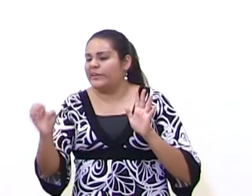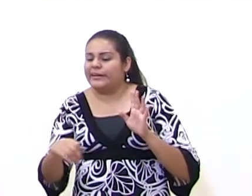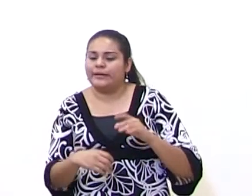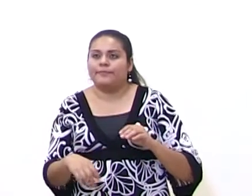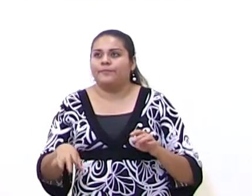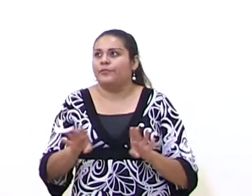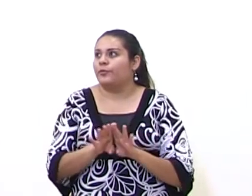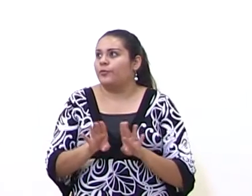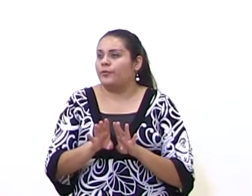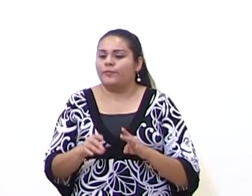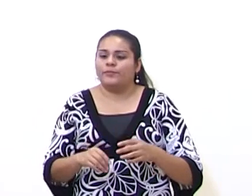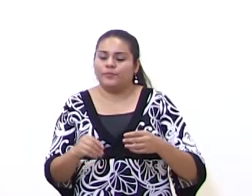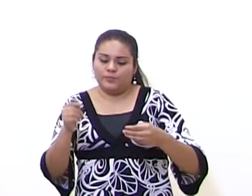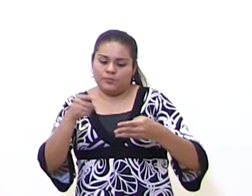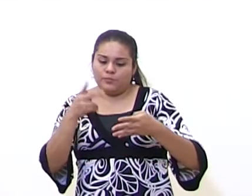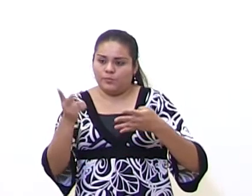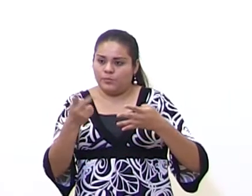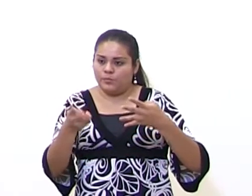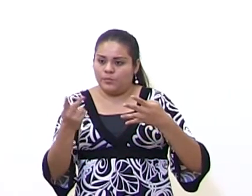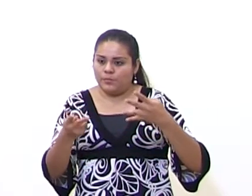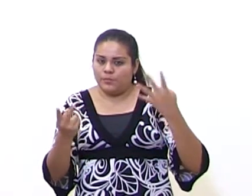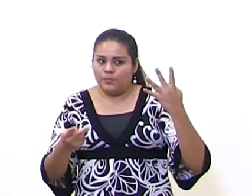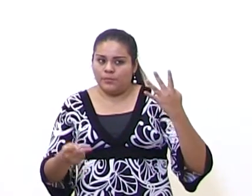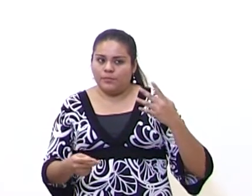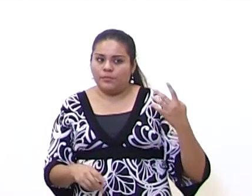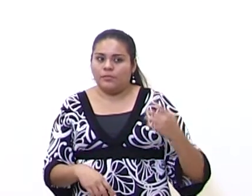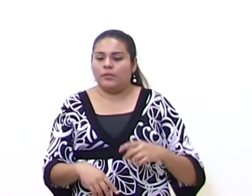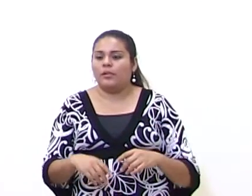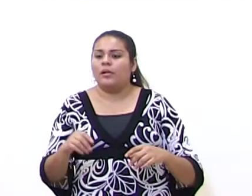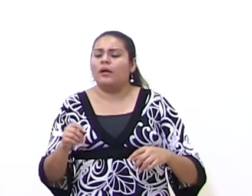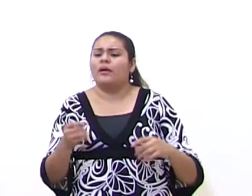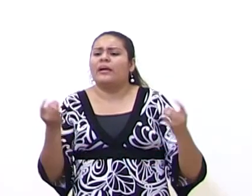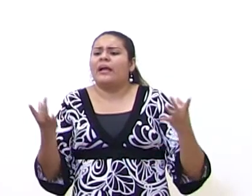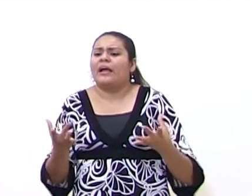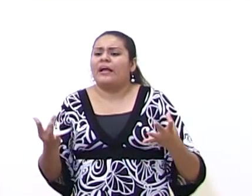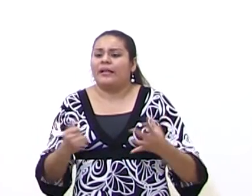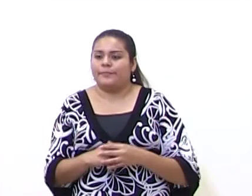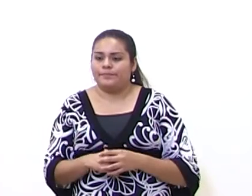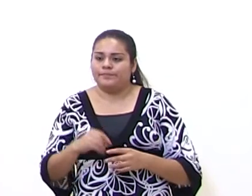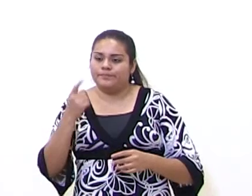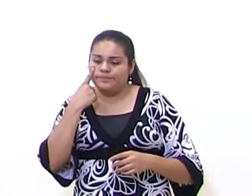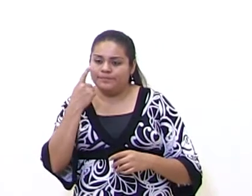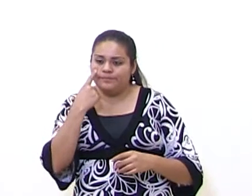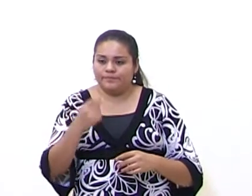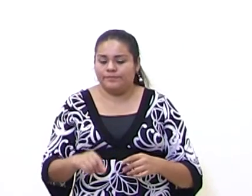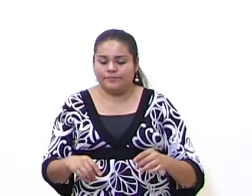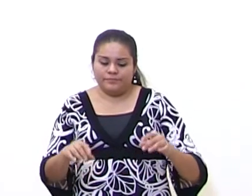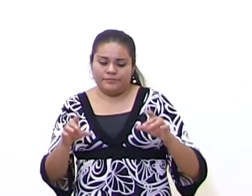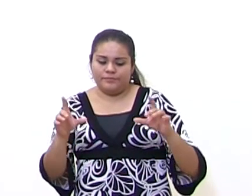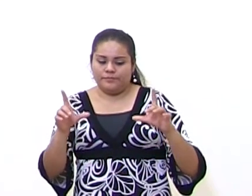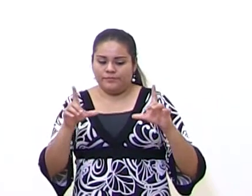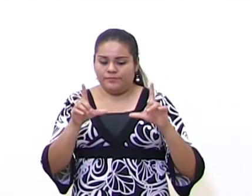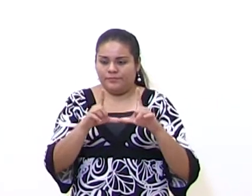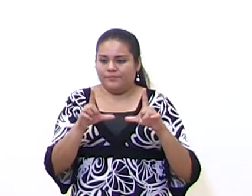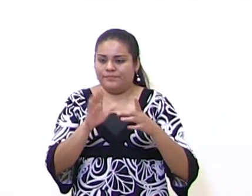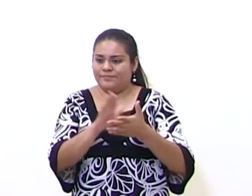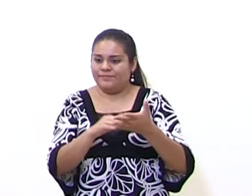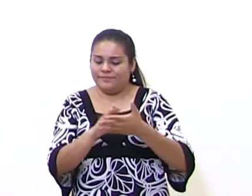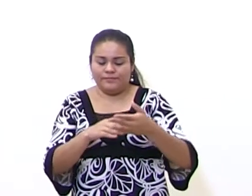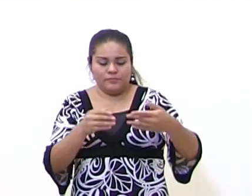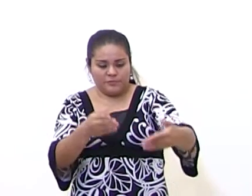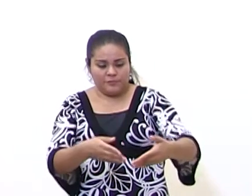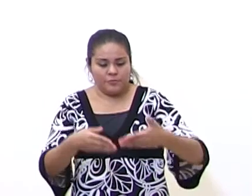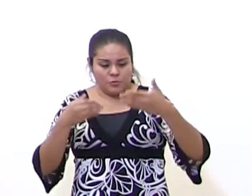un cuestionario. Entonces, la encuesta, jóvenes, mediante un cuestionario, ¿sí?